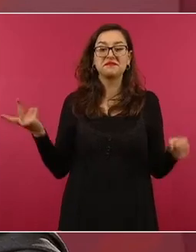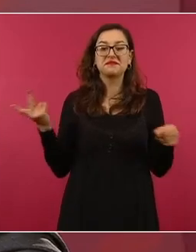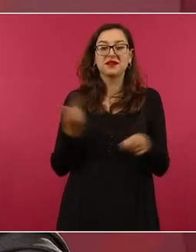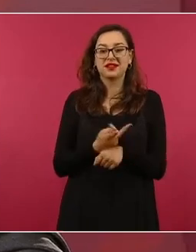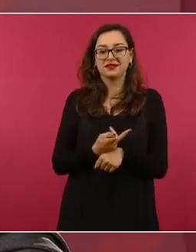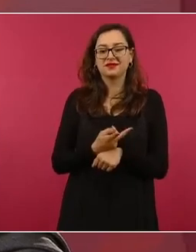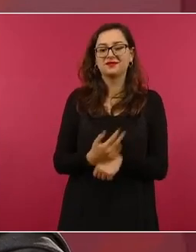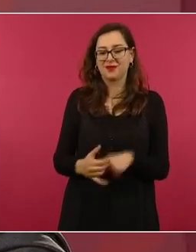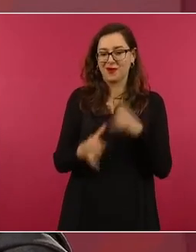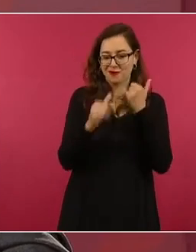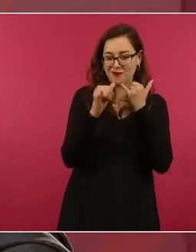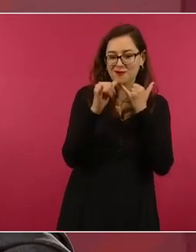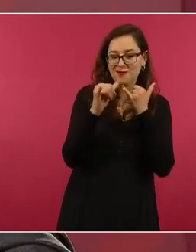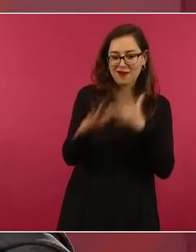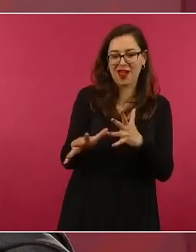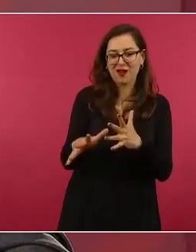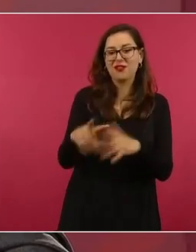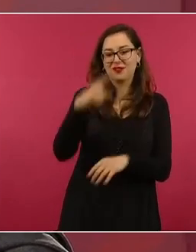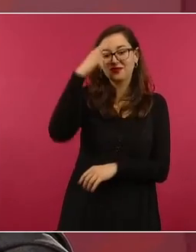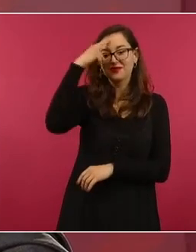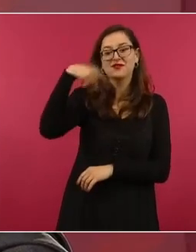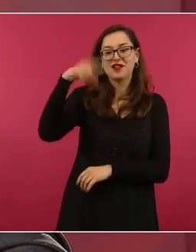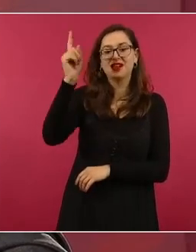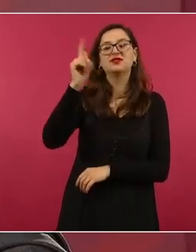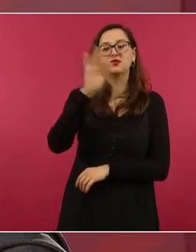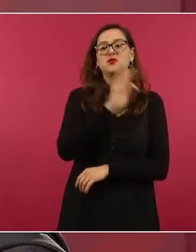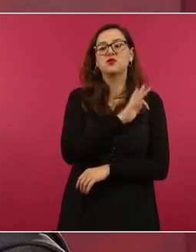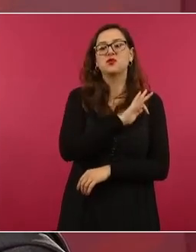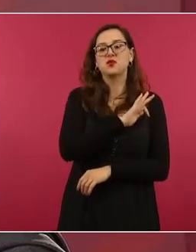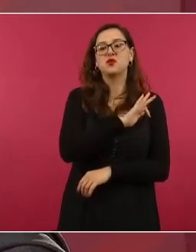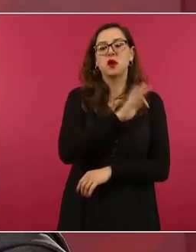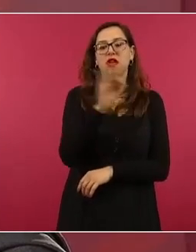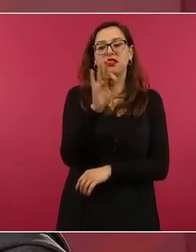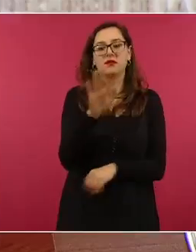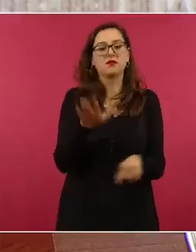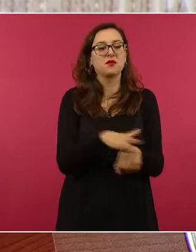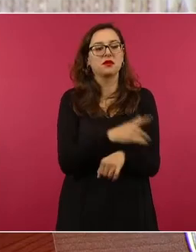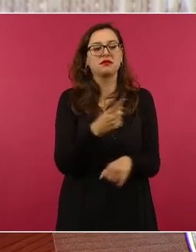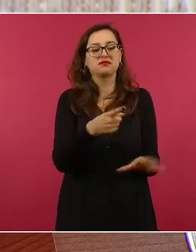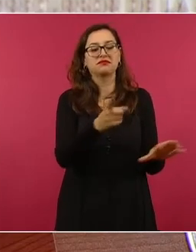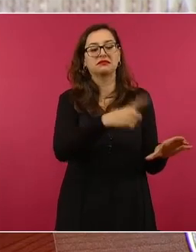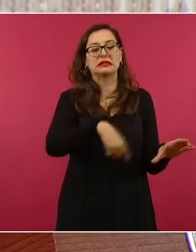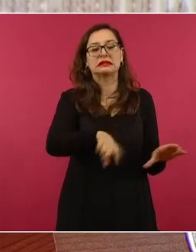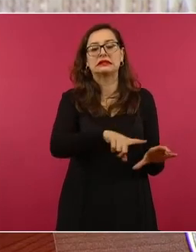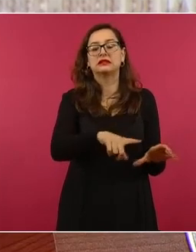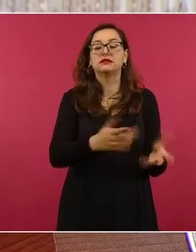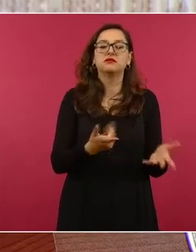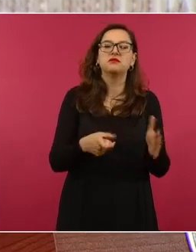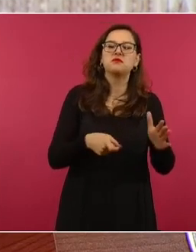20% de votos que compren,